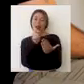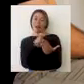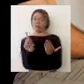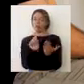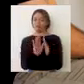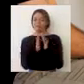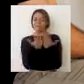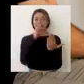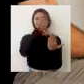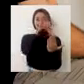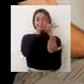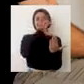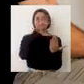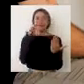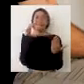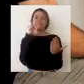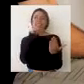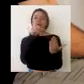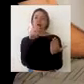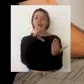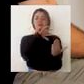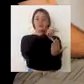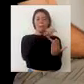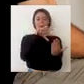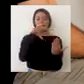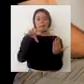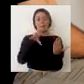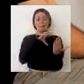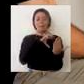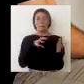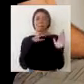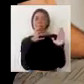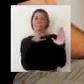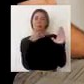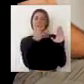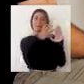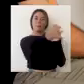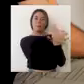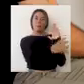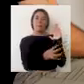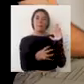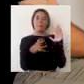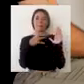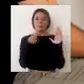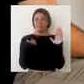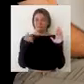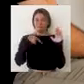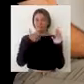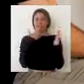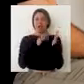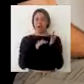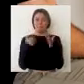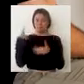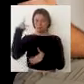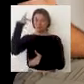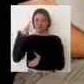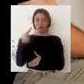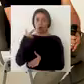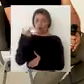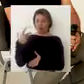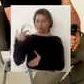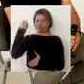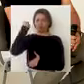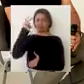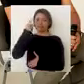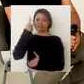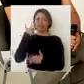cómic. Tenemos desde hace mucho tiempo en nuestra historia. Incluso si nosotros nos ponemos a ver